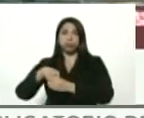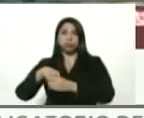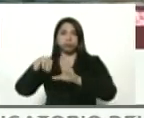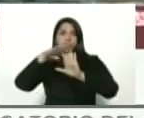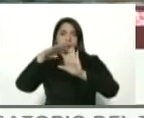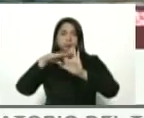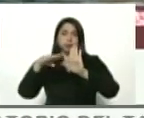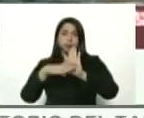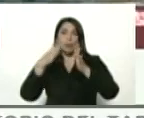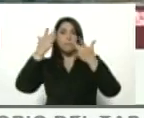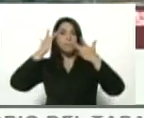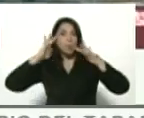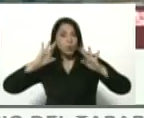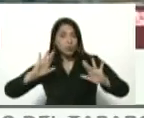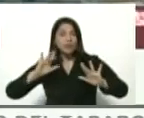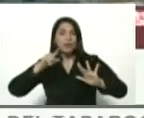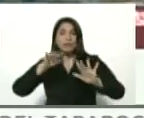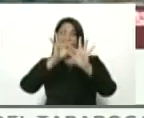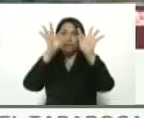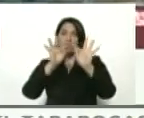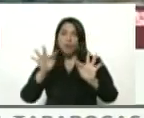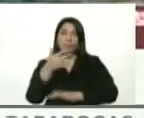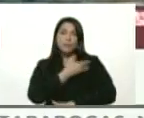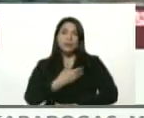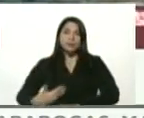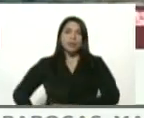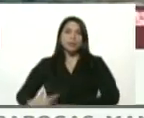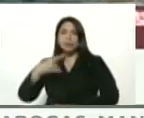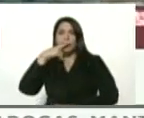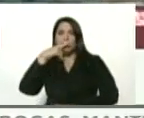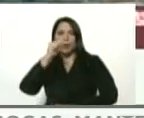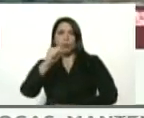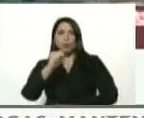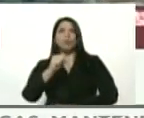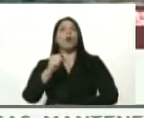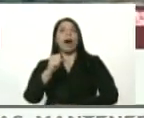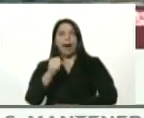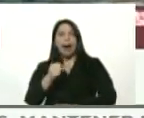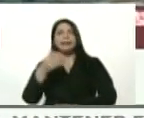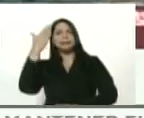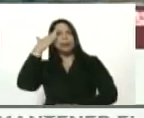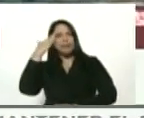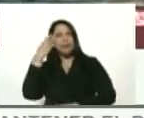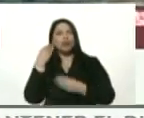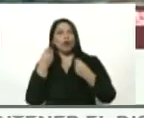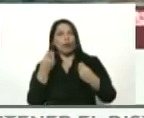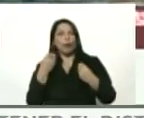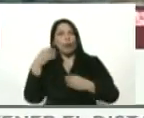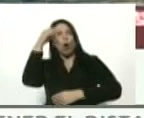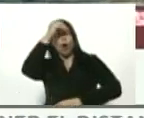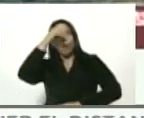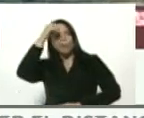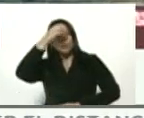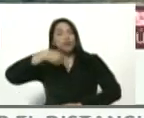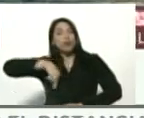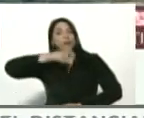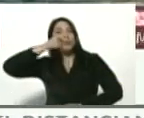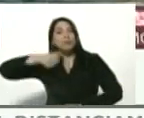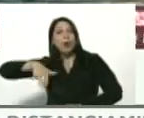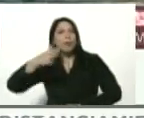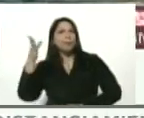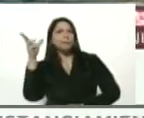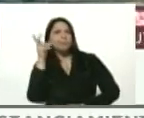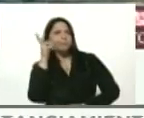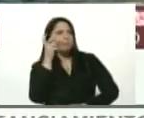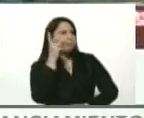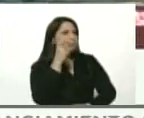medidas posibles, y de esa manera el presidente Nicolás Maduro se ha venido nutriendo de la opinión de nuestra población,